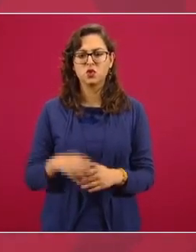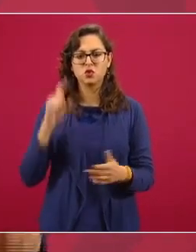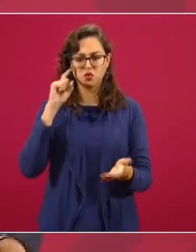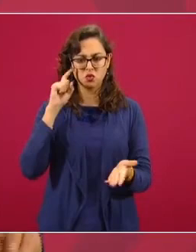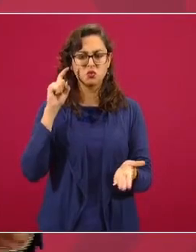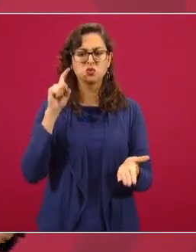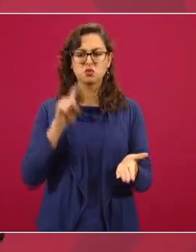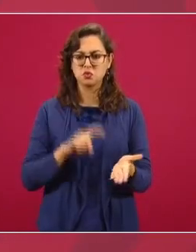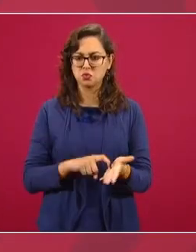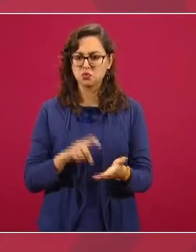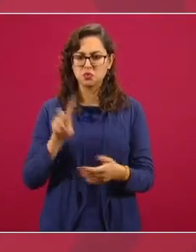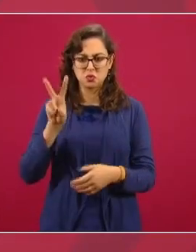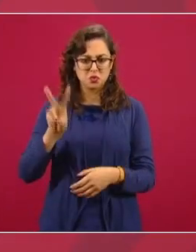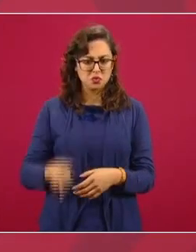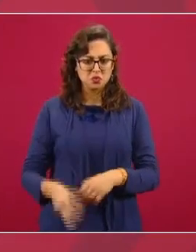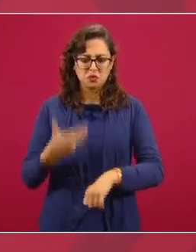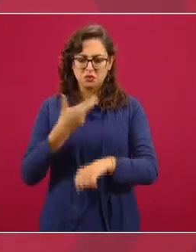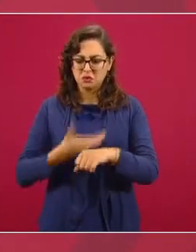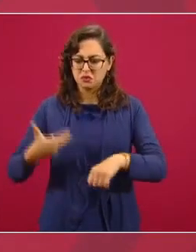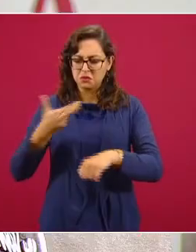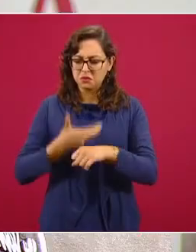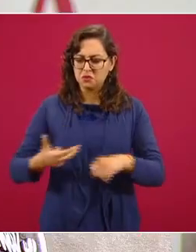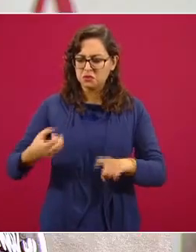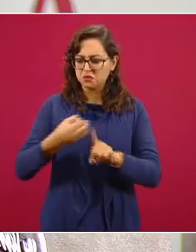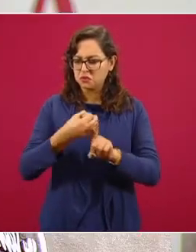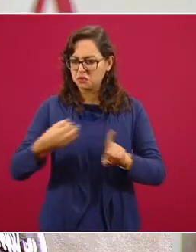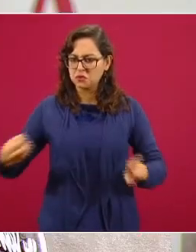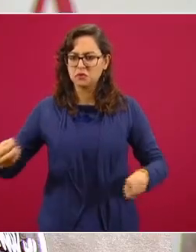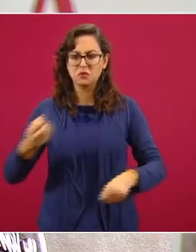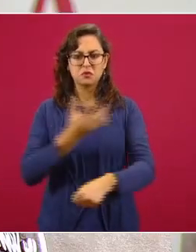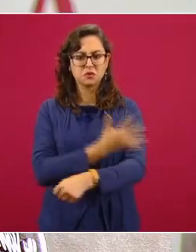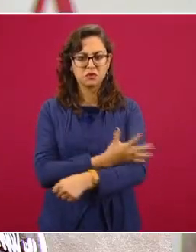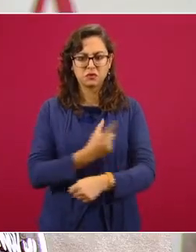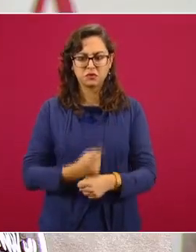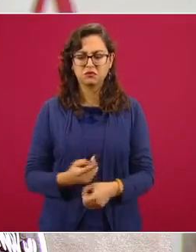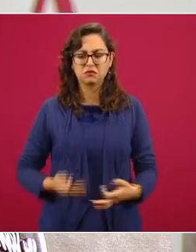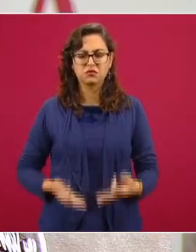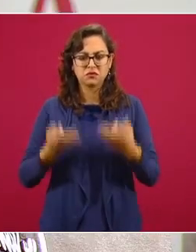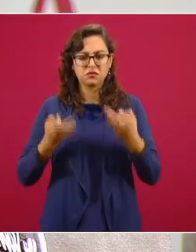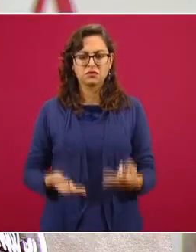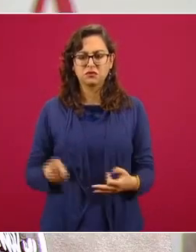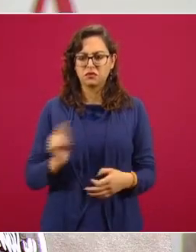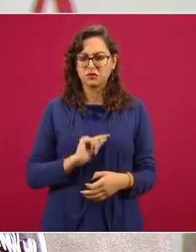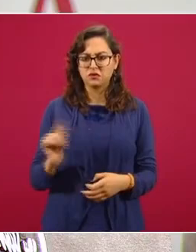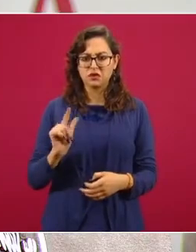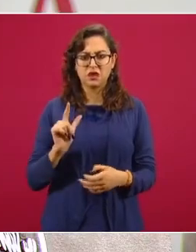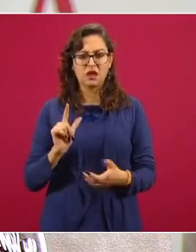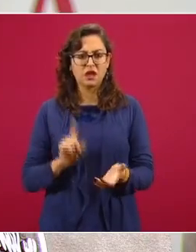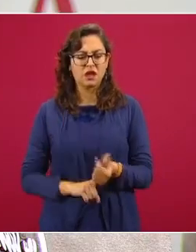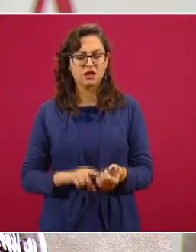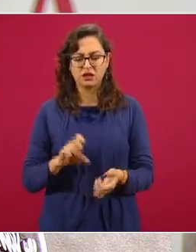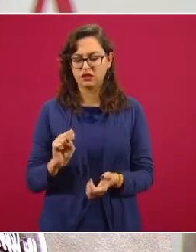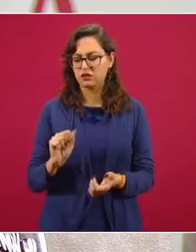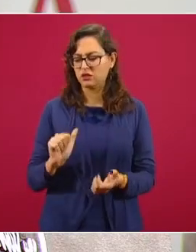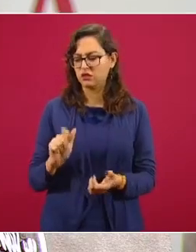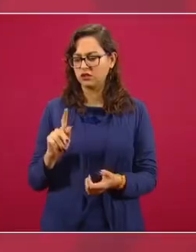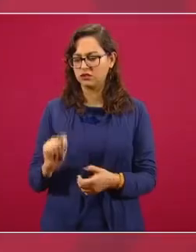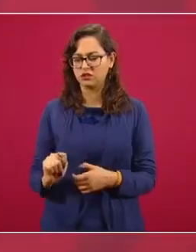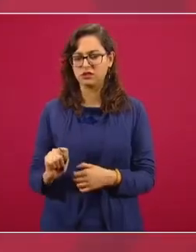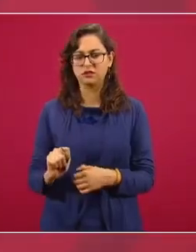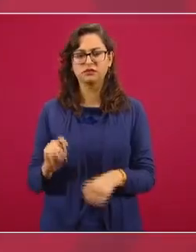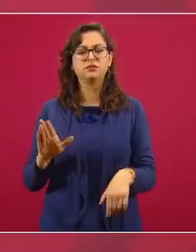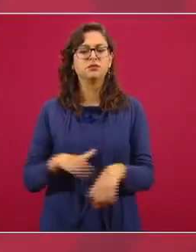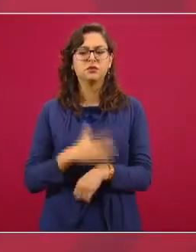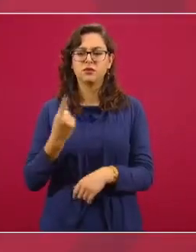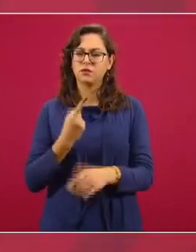profesionalismo y con orden, con honestidad en el SAT, porque era mucho